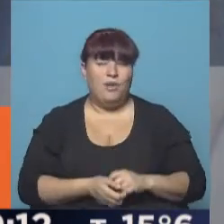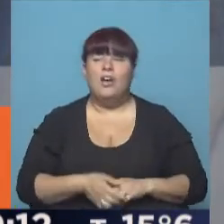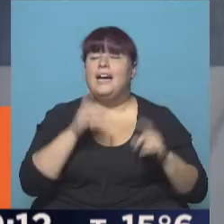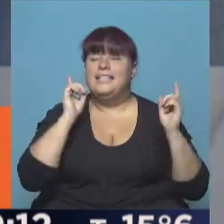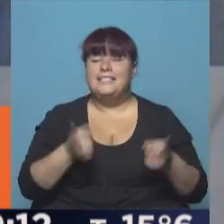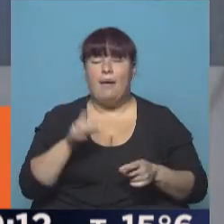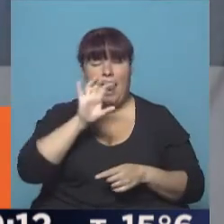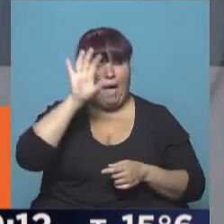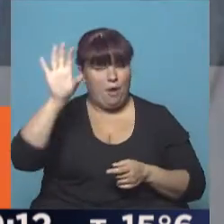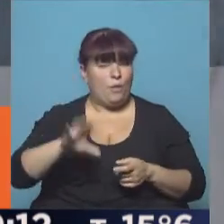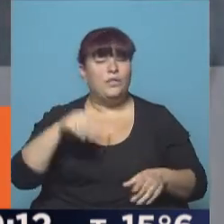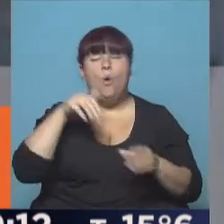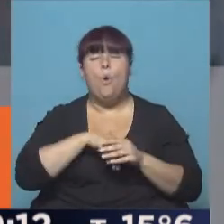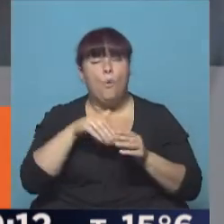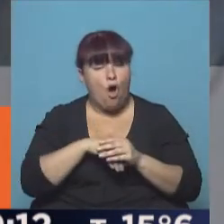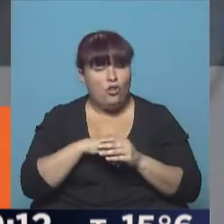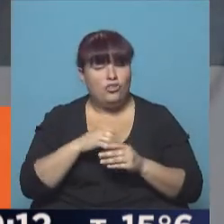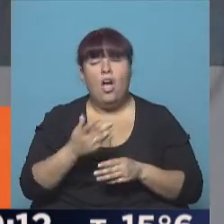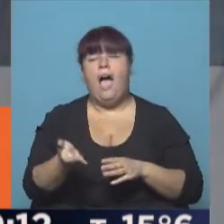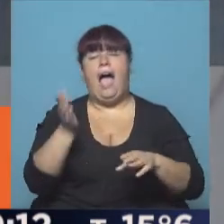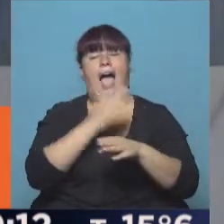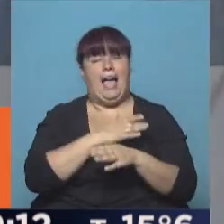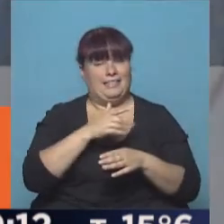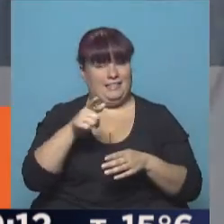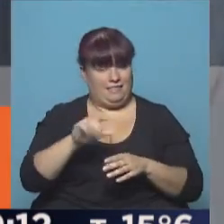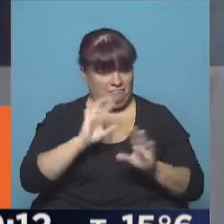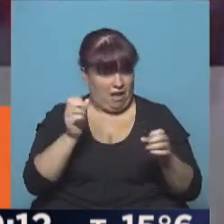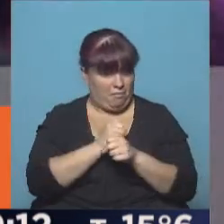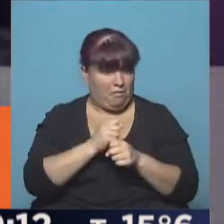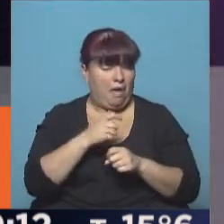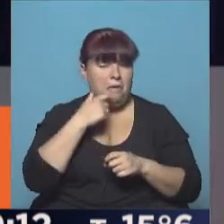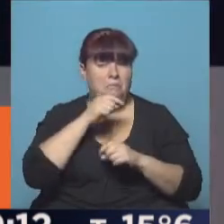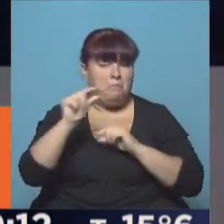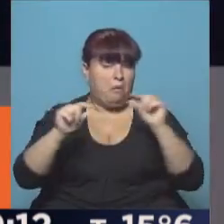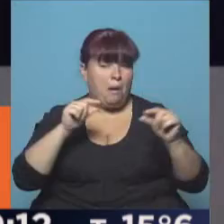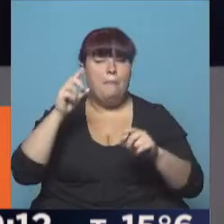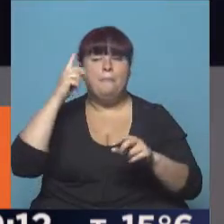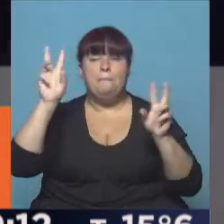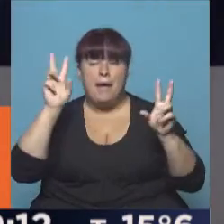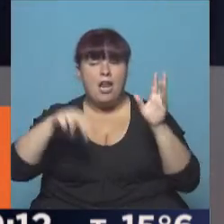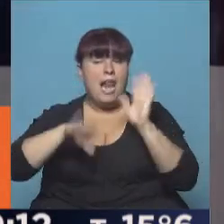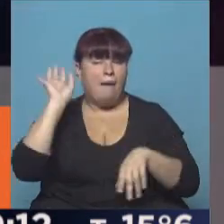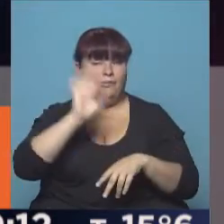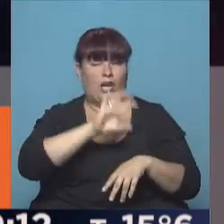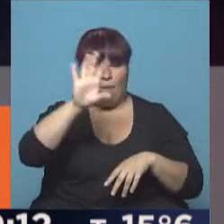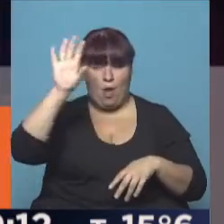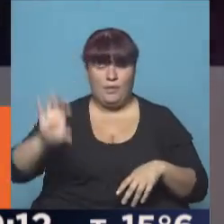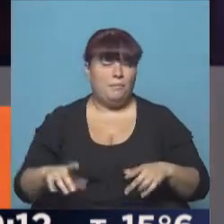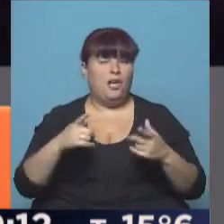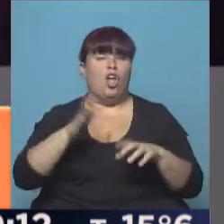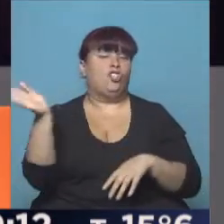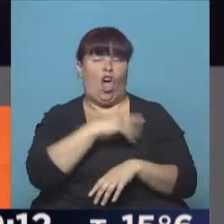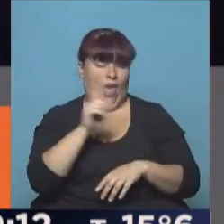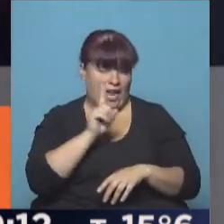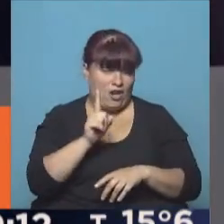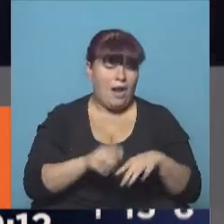nivel provincial, una elección que se definió previo al balotaje, fue mucho más repartido. El peronismo tiene la mayoría de las provincias, pero no tiene todas.